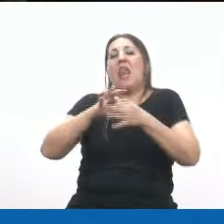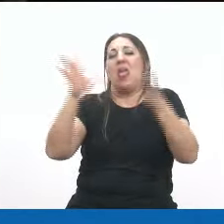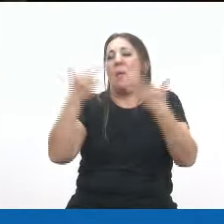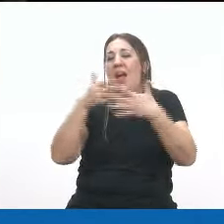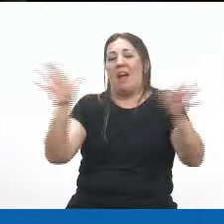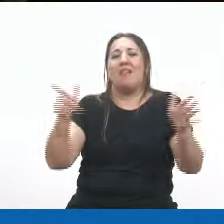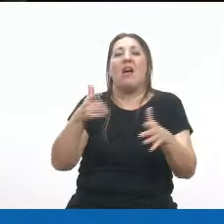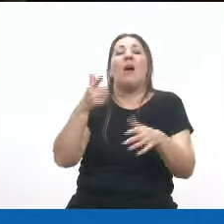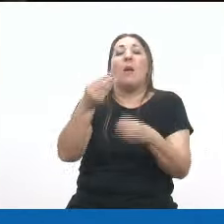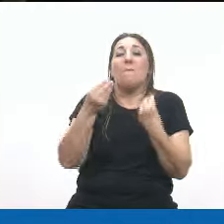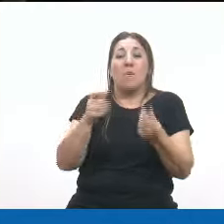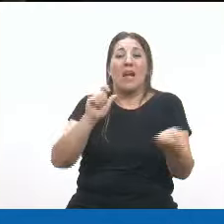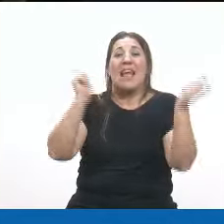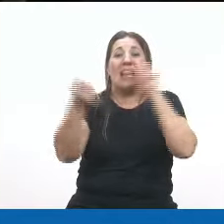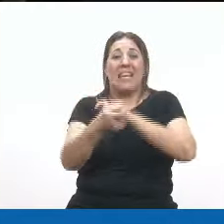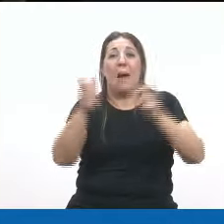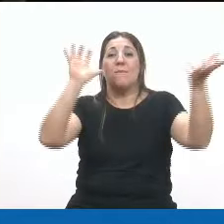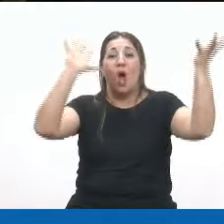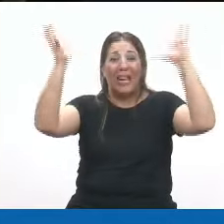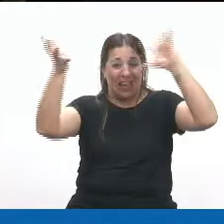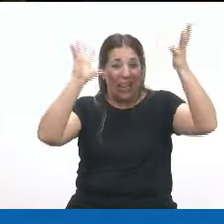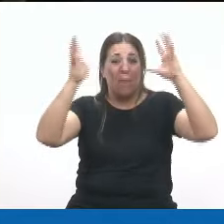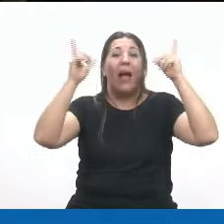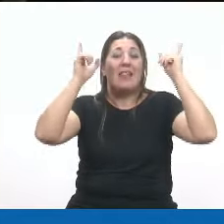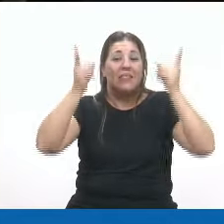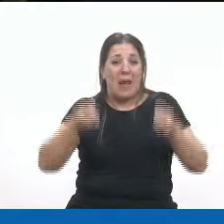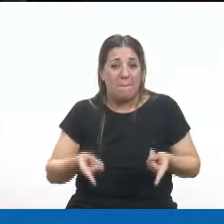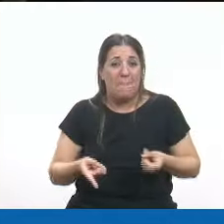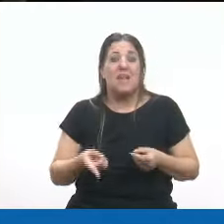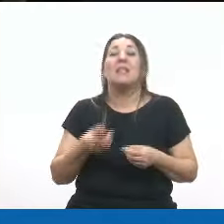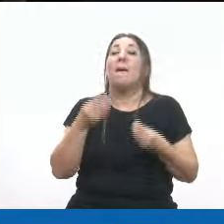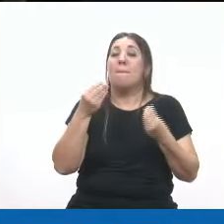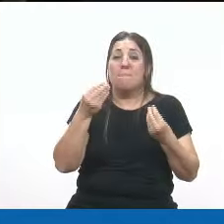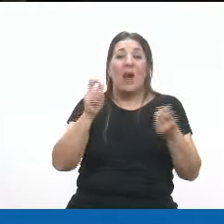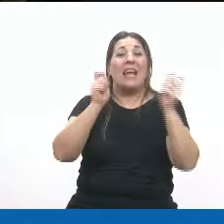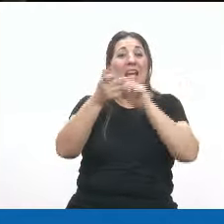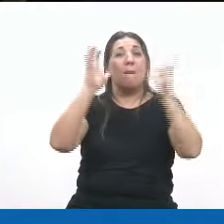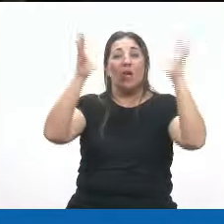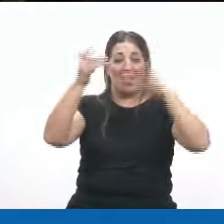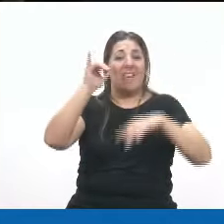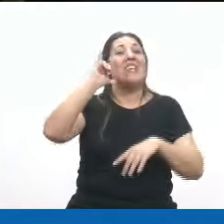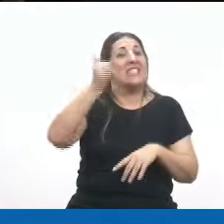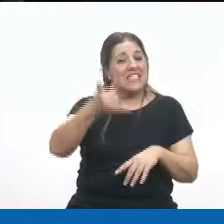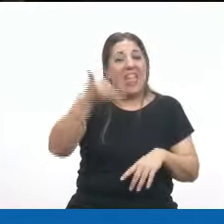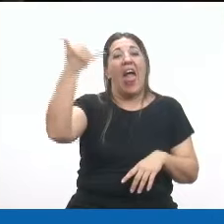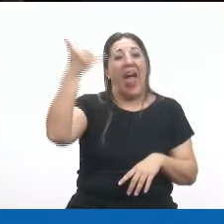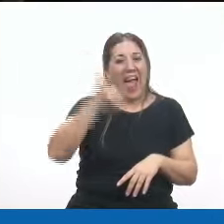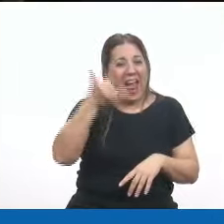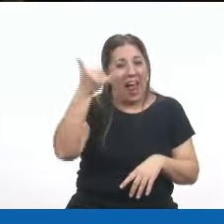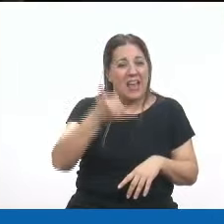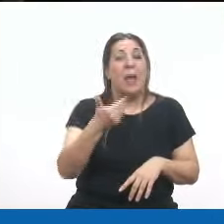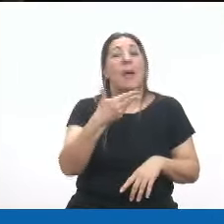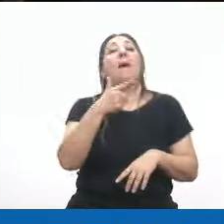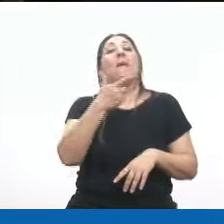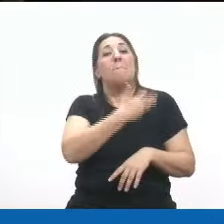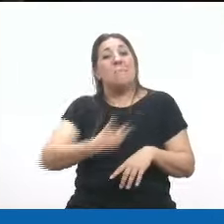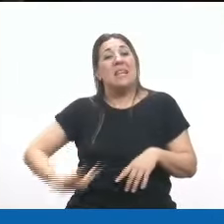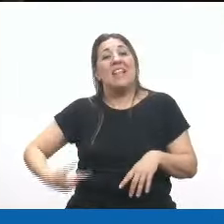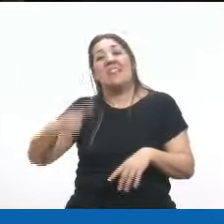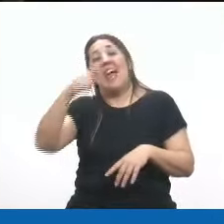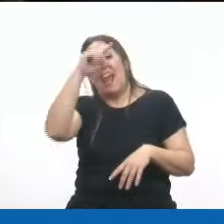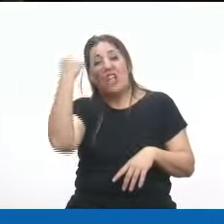porque el cambio climático señores y señoras sí existe Por más que el presidente de la nación diga que